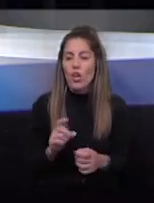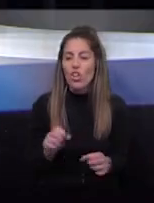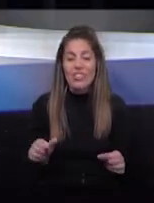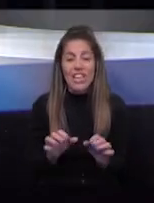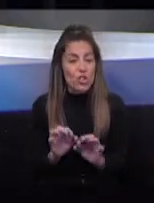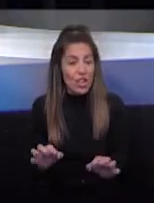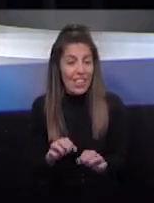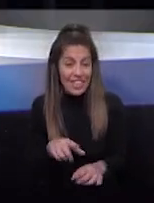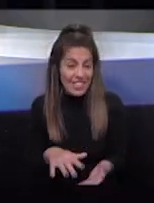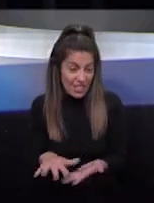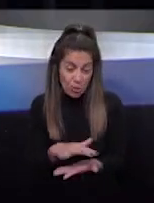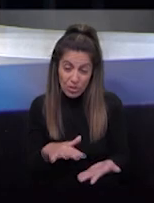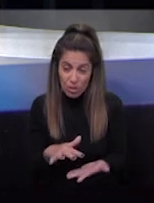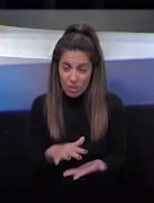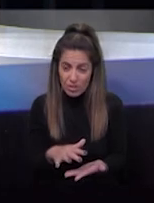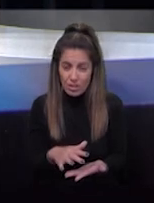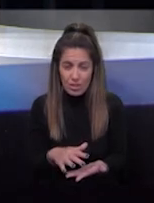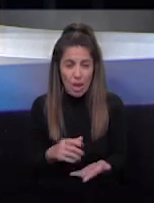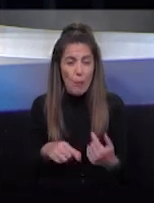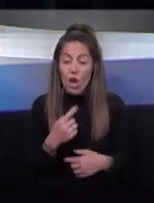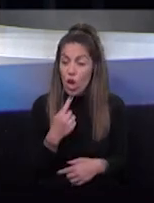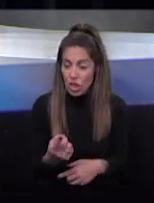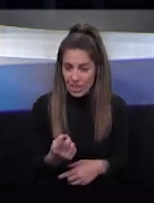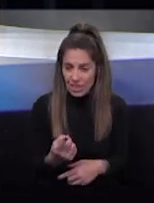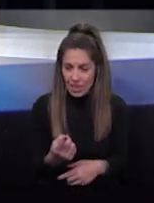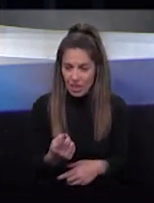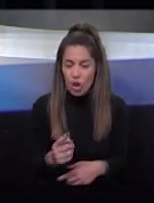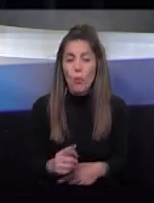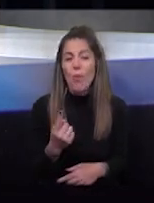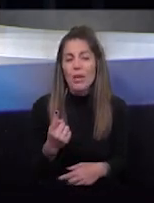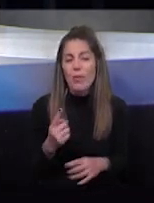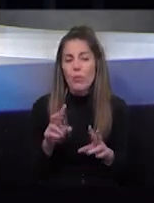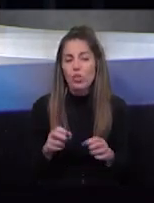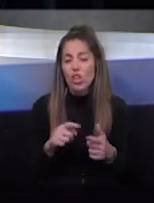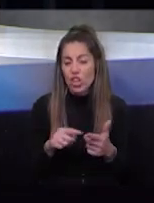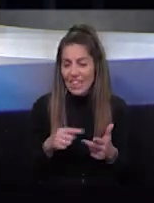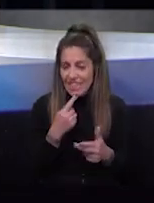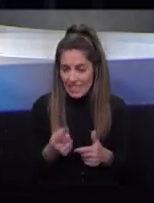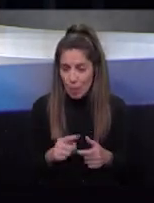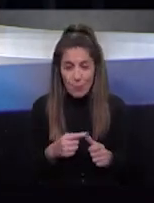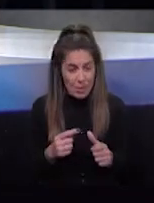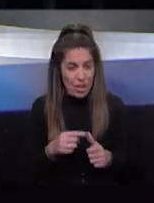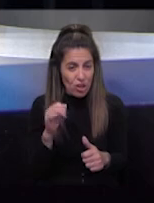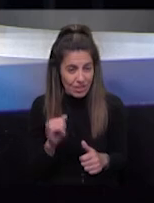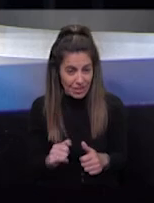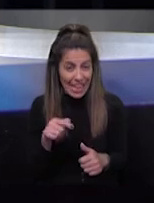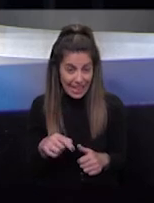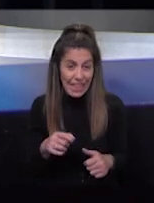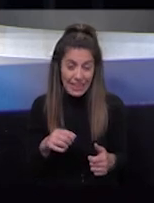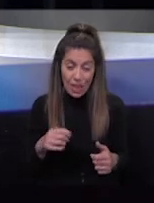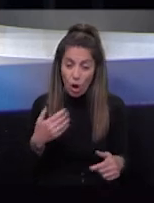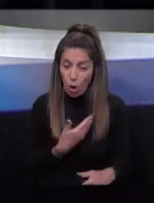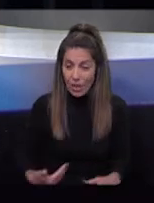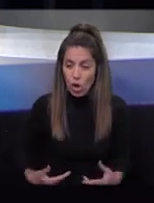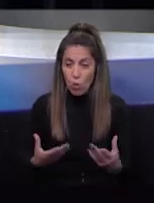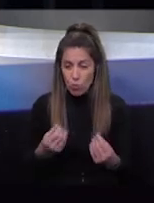nada en esos casos. Pero lo dije como primer punto de estos tres que te decían. Primero, creo que sí, que en este gobierno ha habido muchos casos de